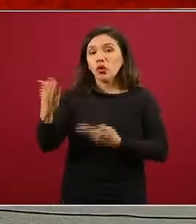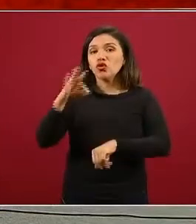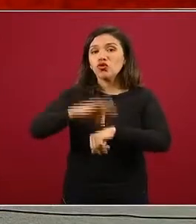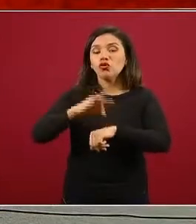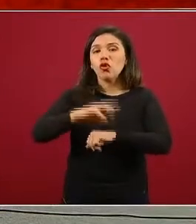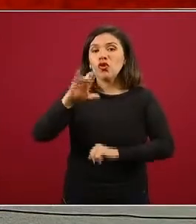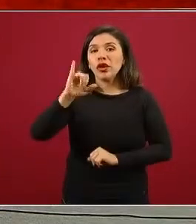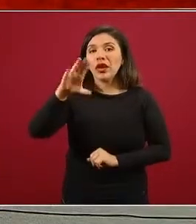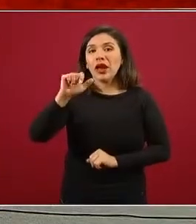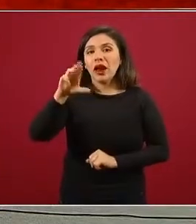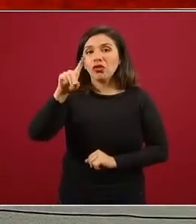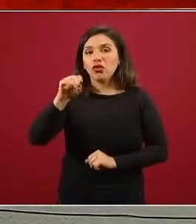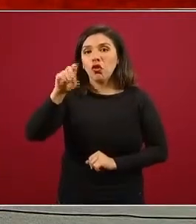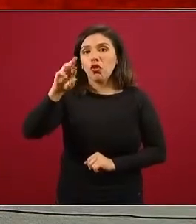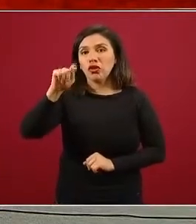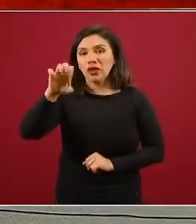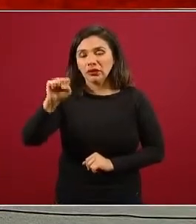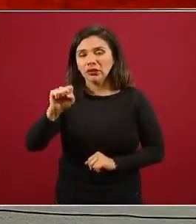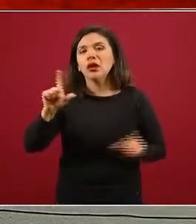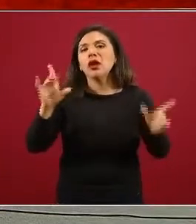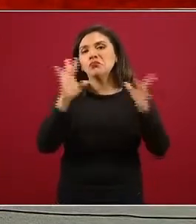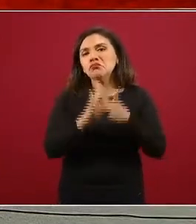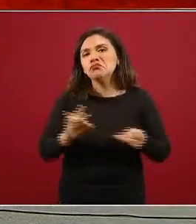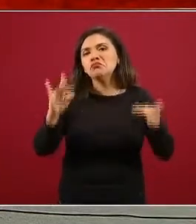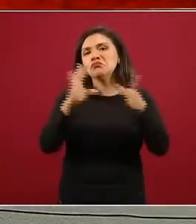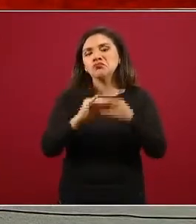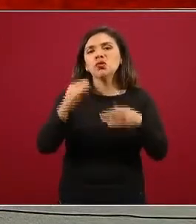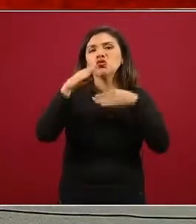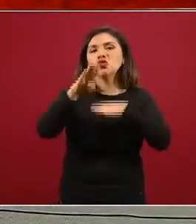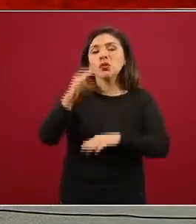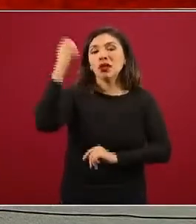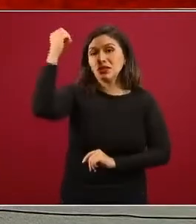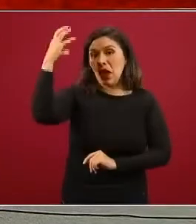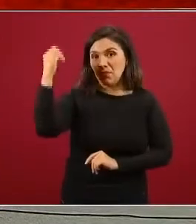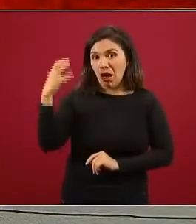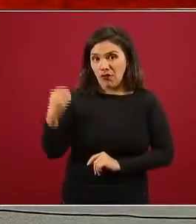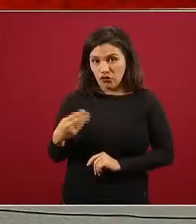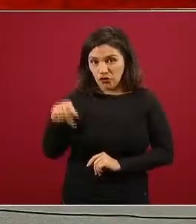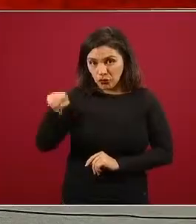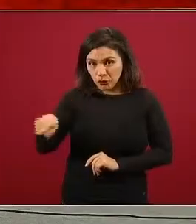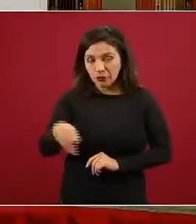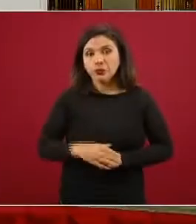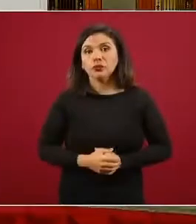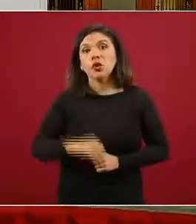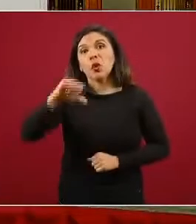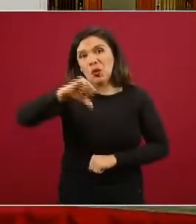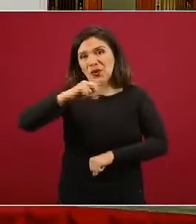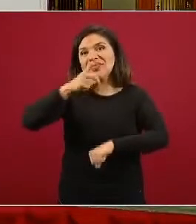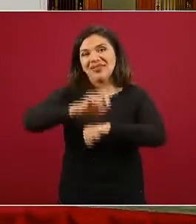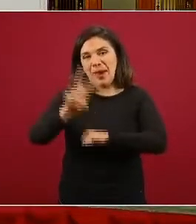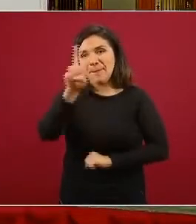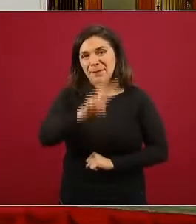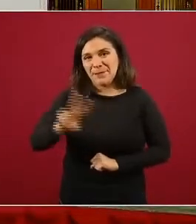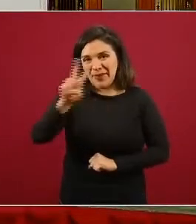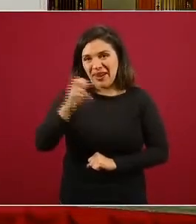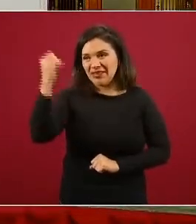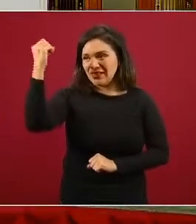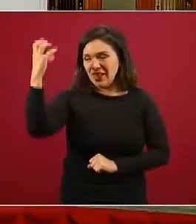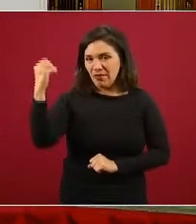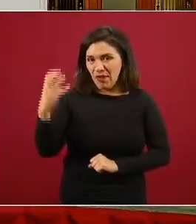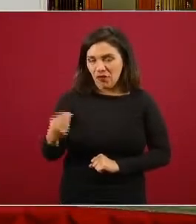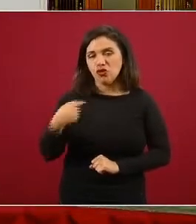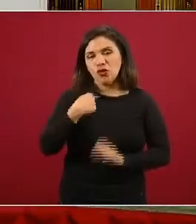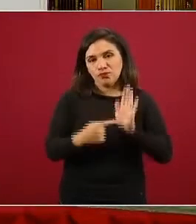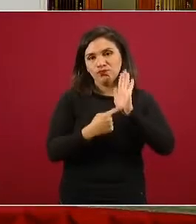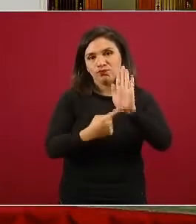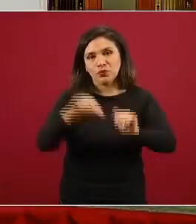Cortés nos comentará sobre el semáforo, que hoy es viernes de semáforo, y lo presentaremos